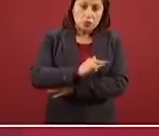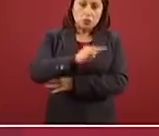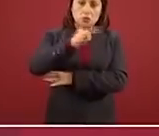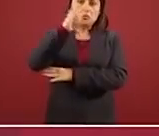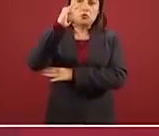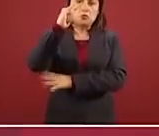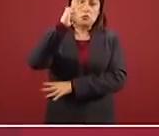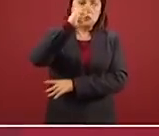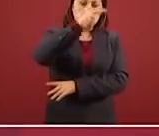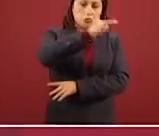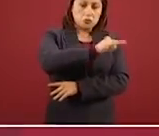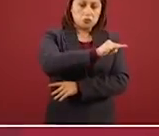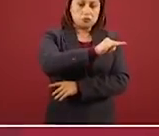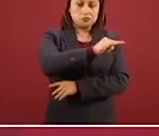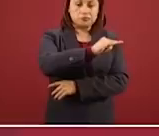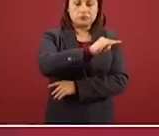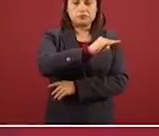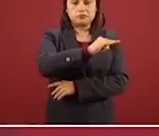para ir